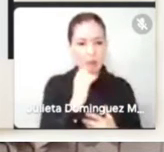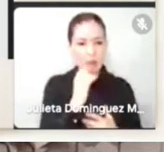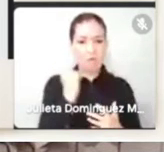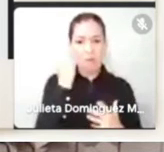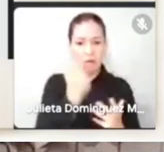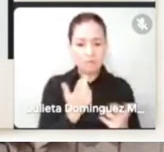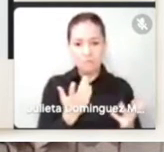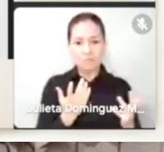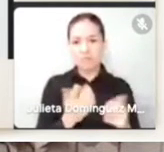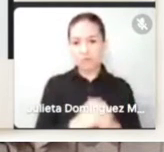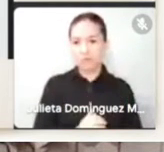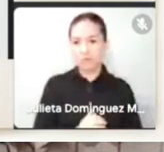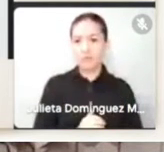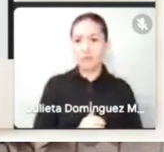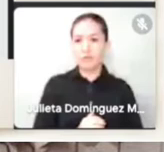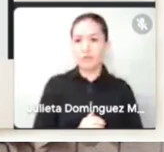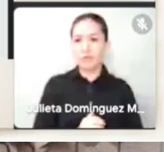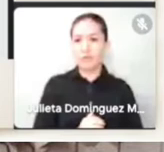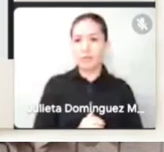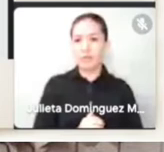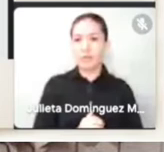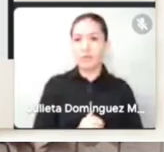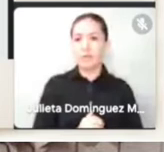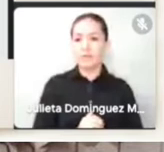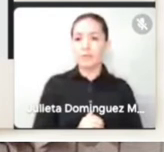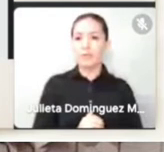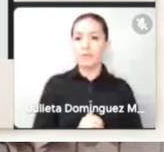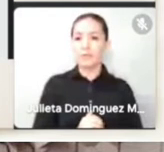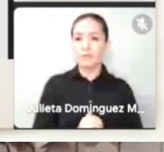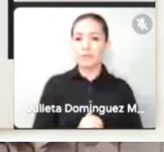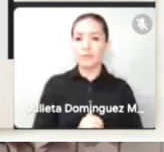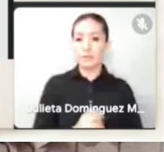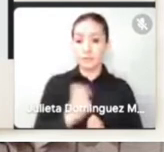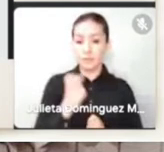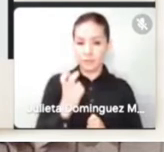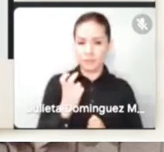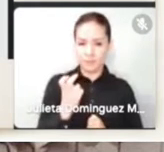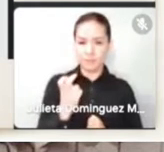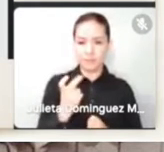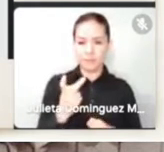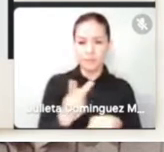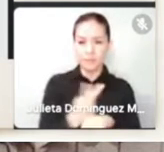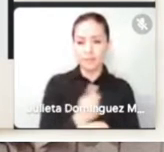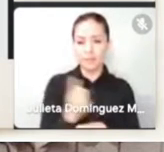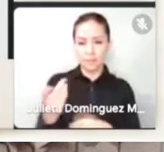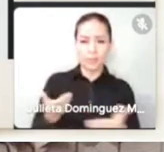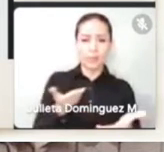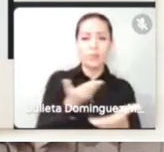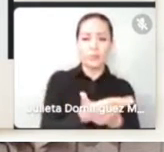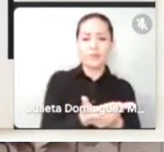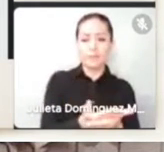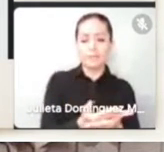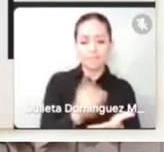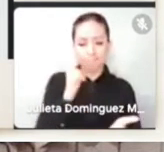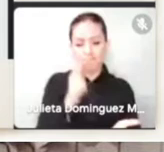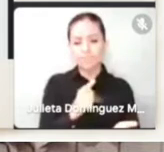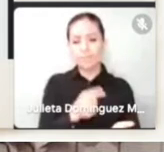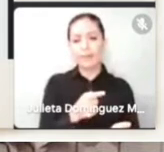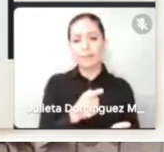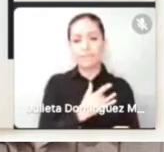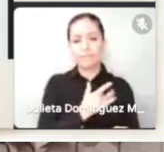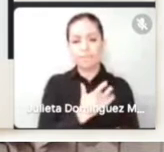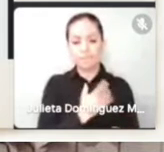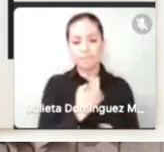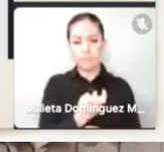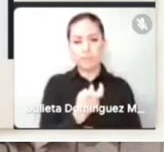control jurisdiccional. Para estudiar el hecho referido, en la propuesta se estimó necesario atender al criterio que